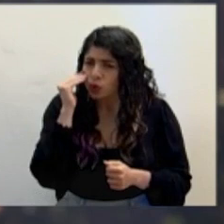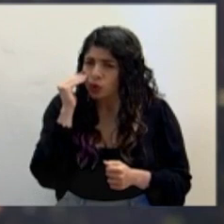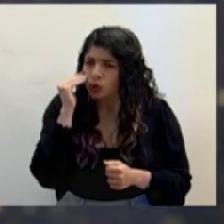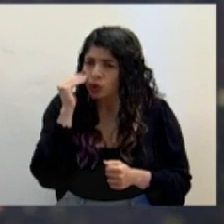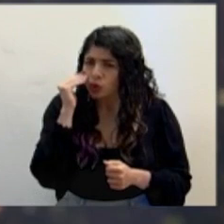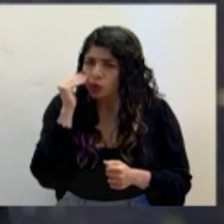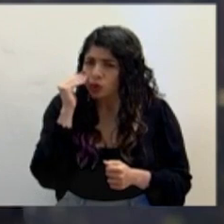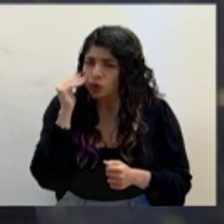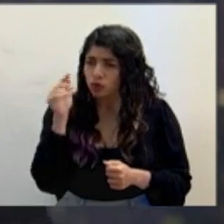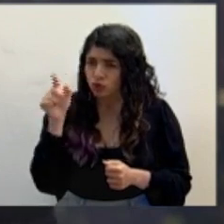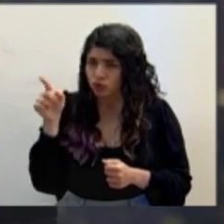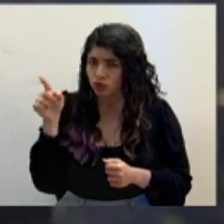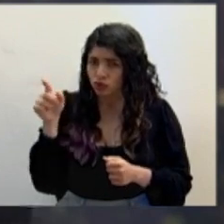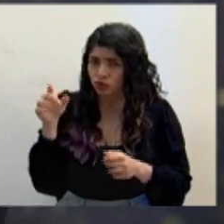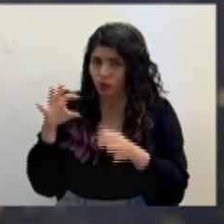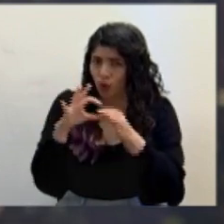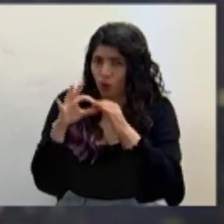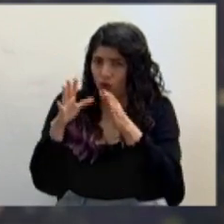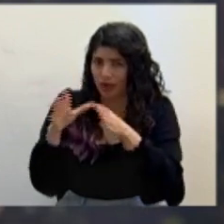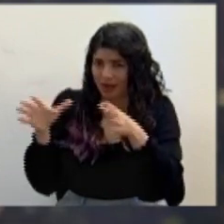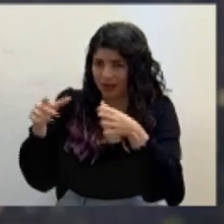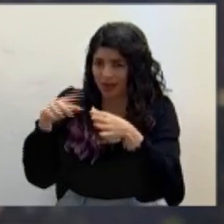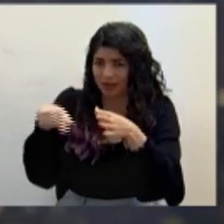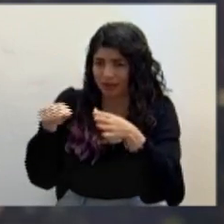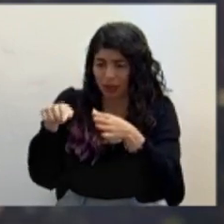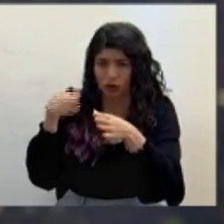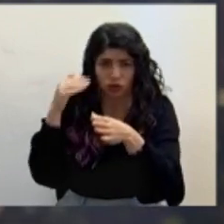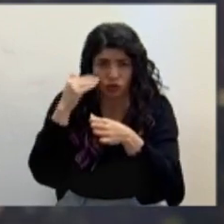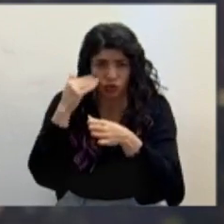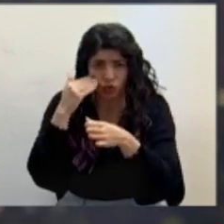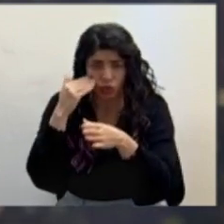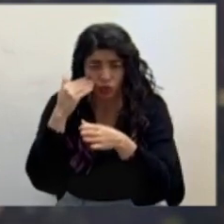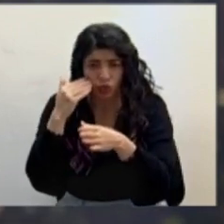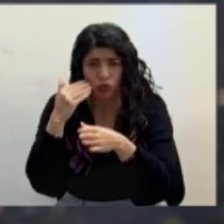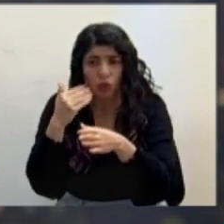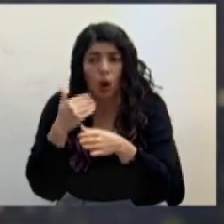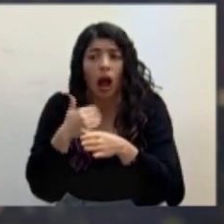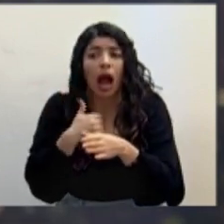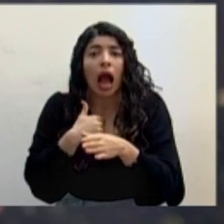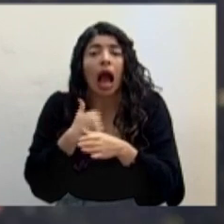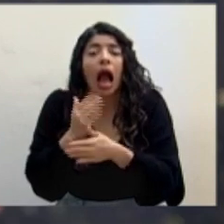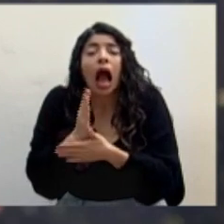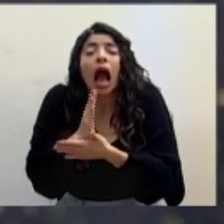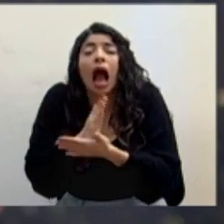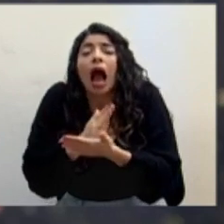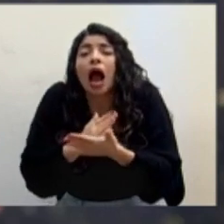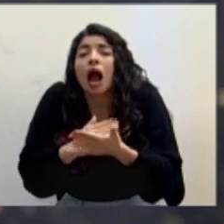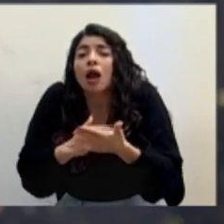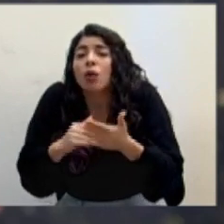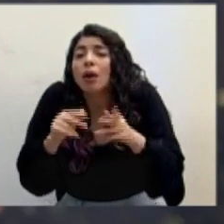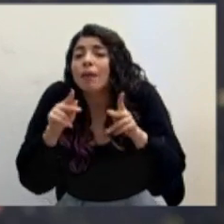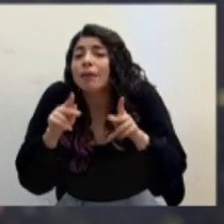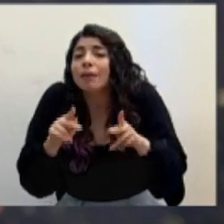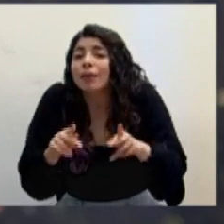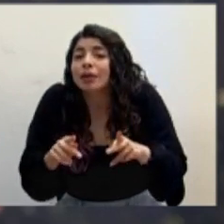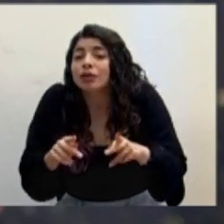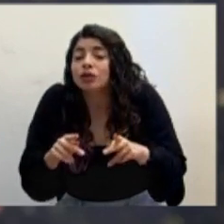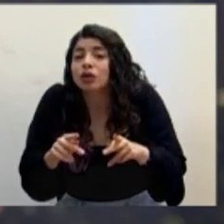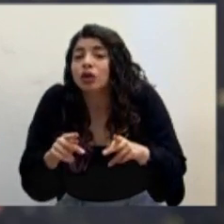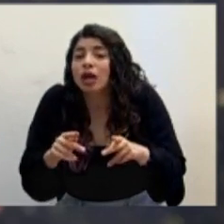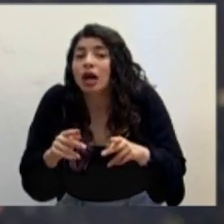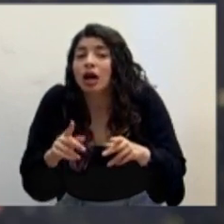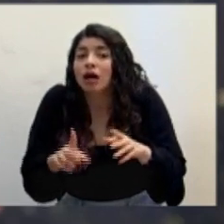unidad que usted coordina de que haya algún caso en el país de la nueva